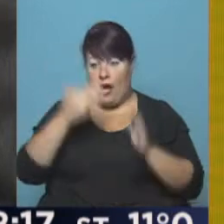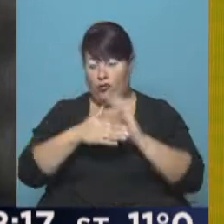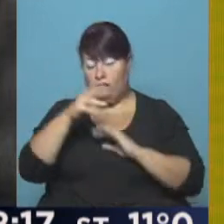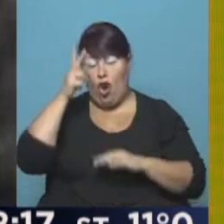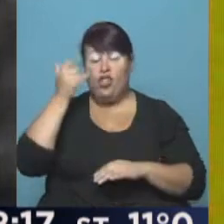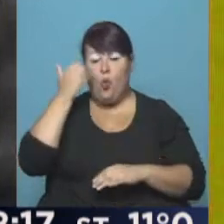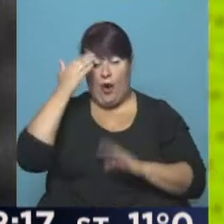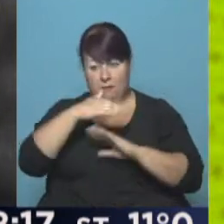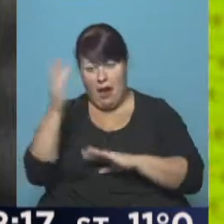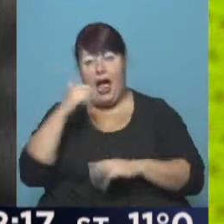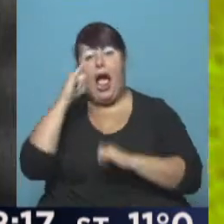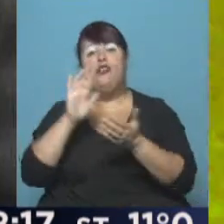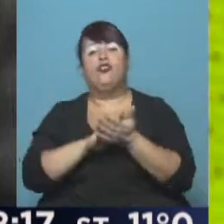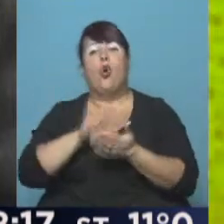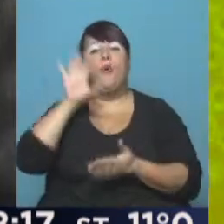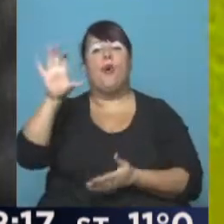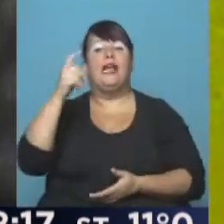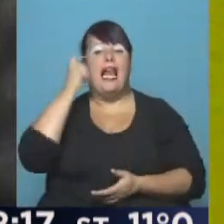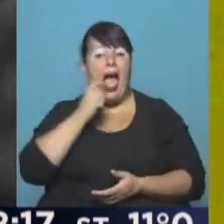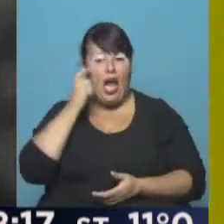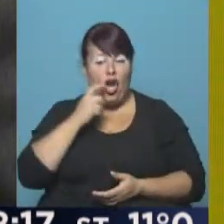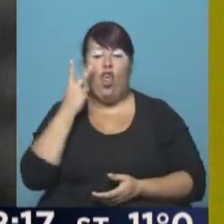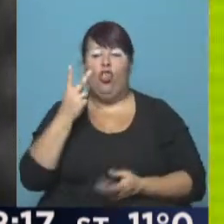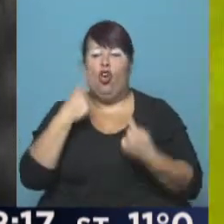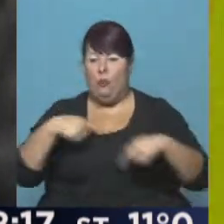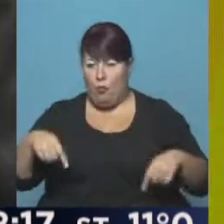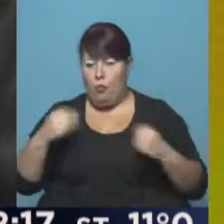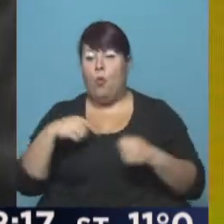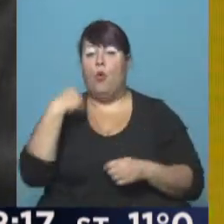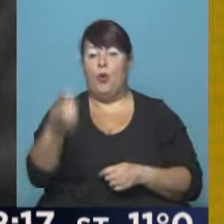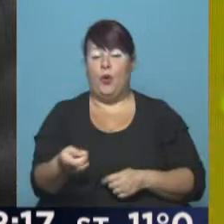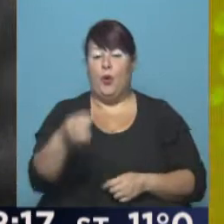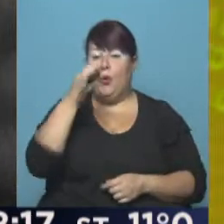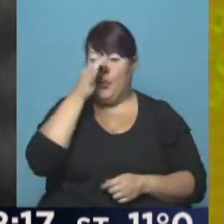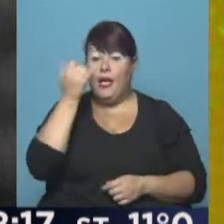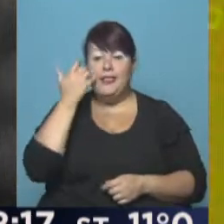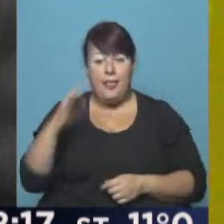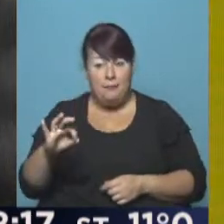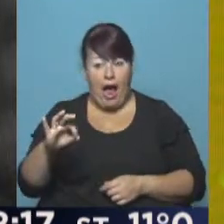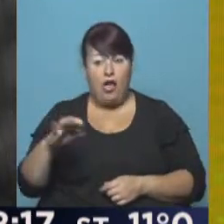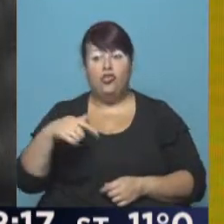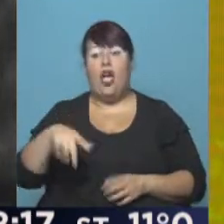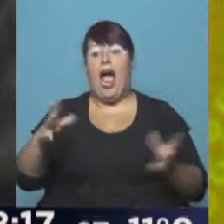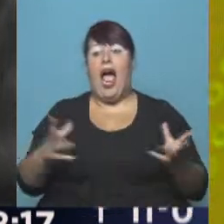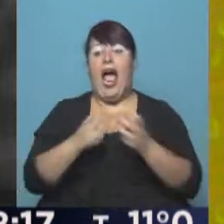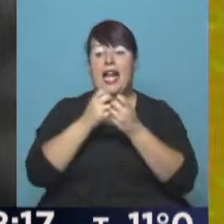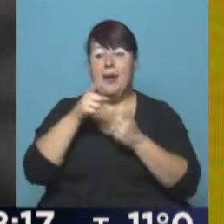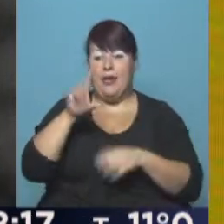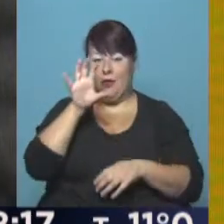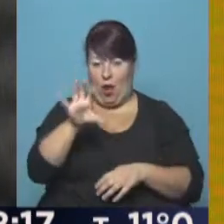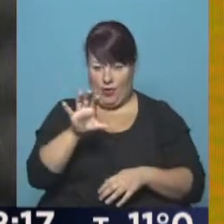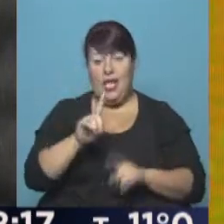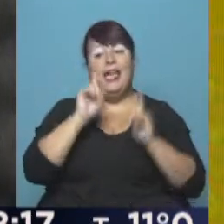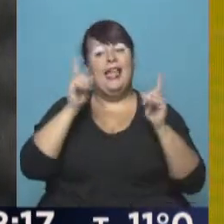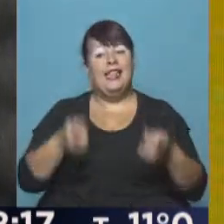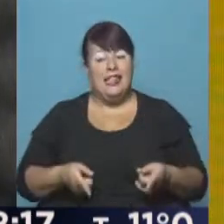vamos a hablar de la provincia de la rioja por dos motivos una el próximo 20 de mayo va a ser el aniversario de la provincia